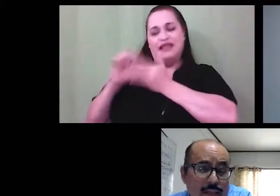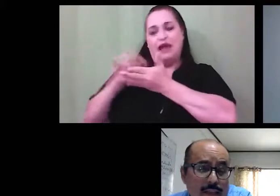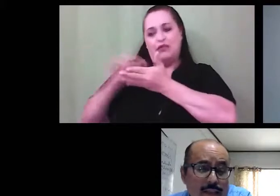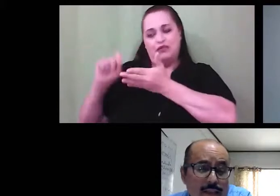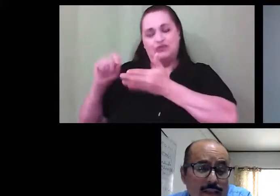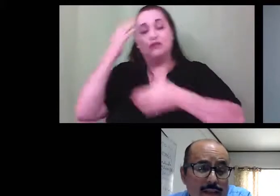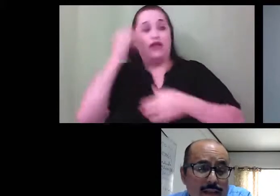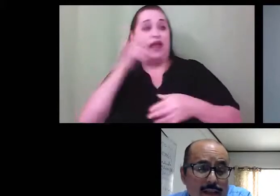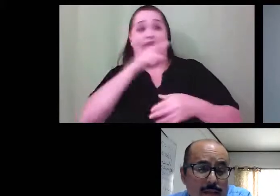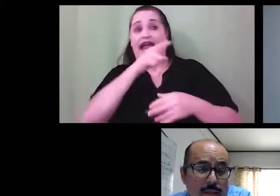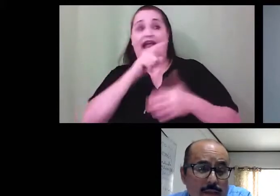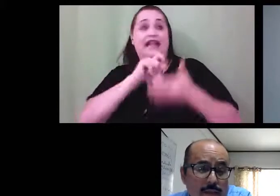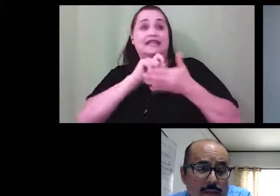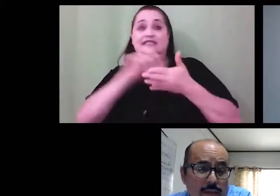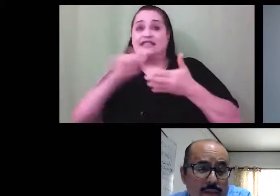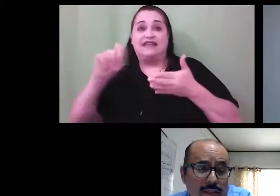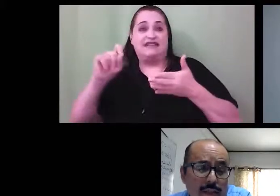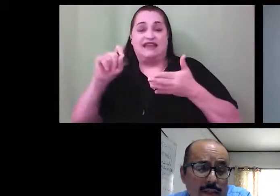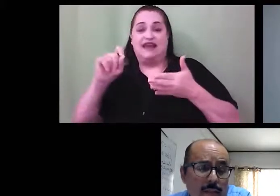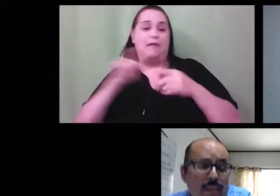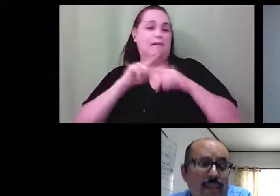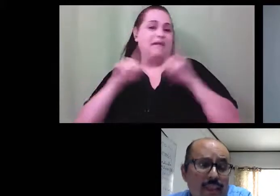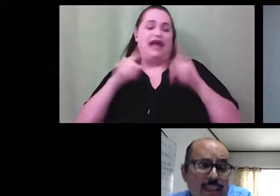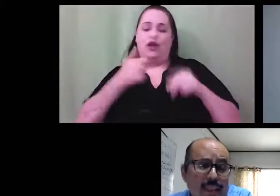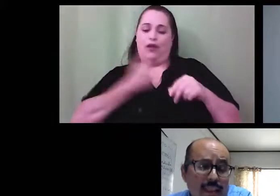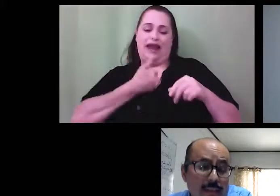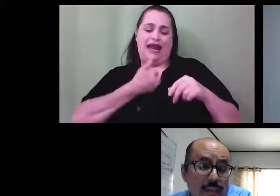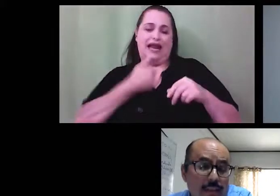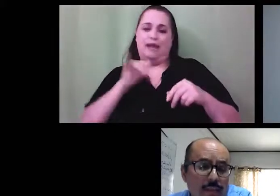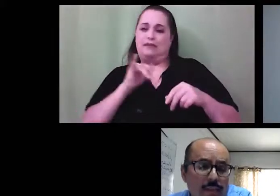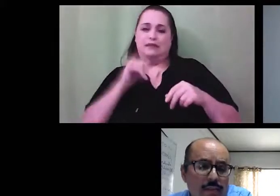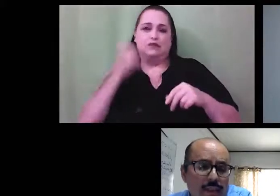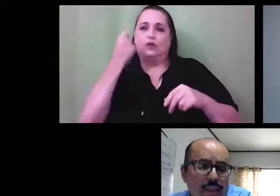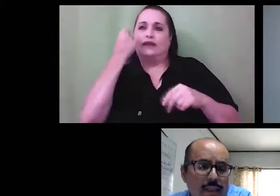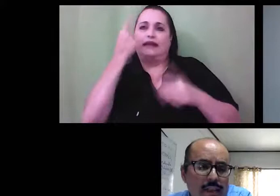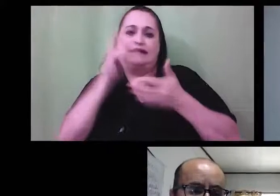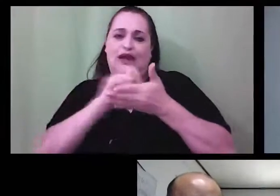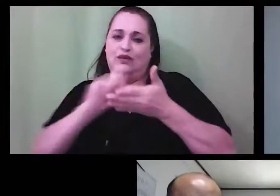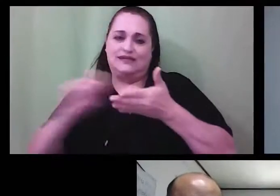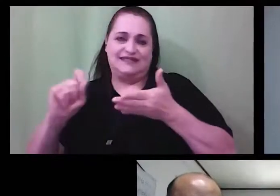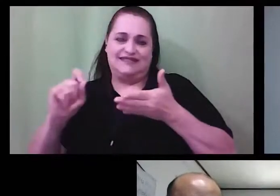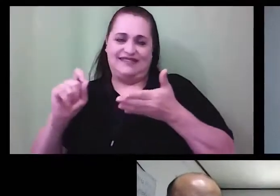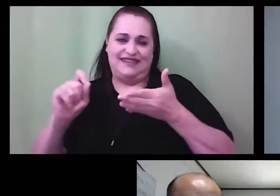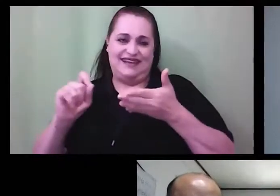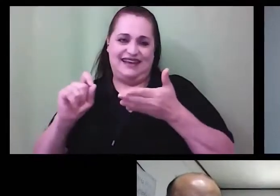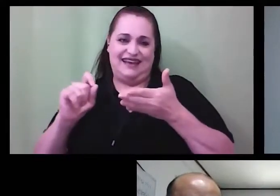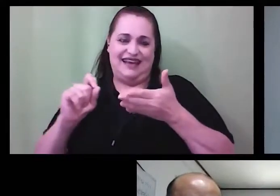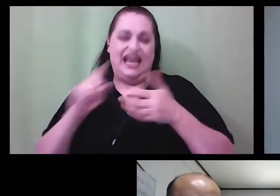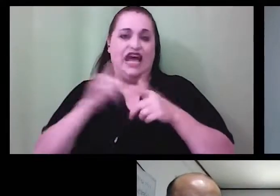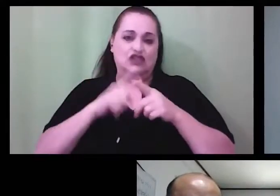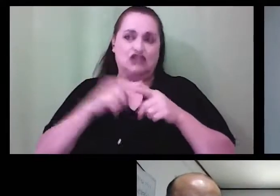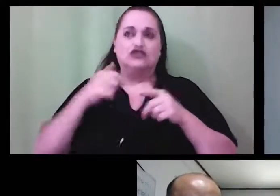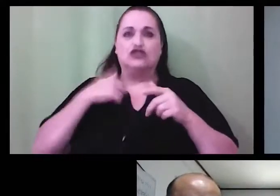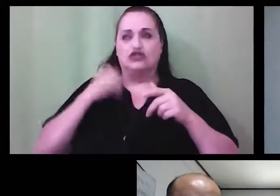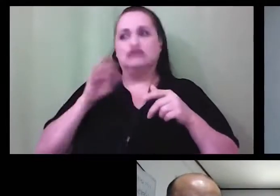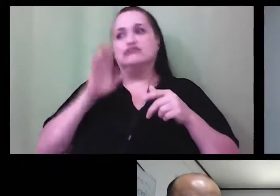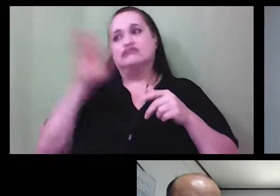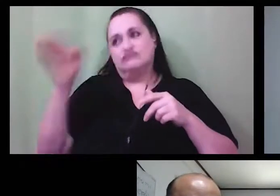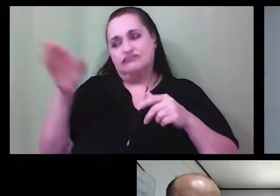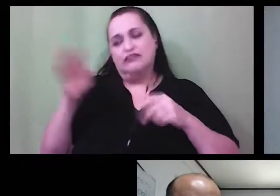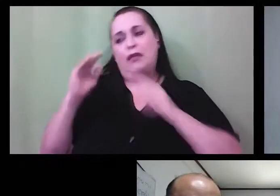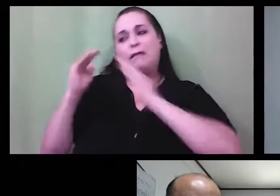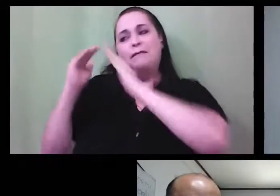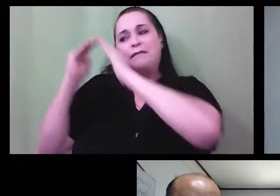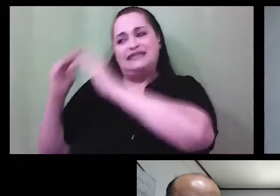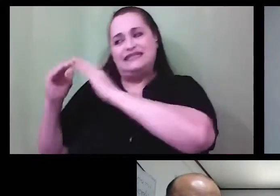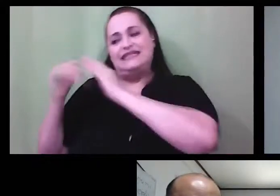Carlos escribía, pero ni él mismo entendía realmente lo que escribía. Teníamos que ir donde la vecina y